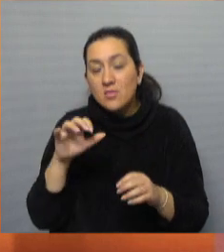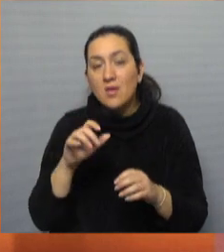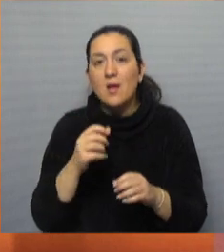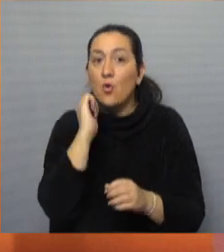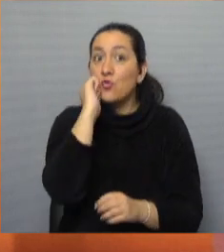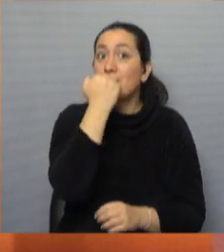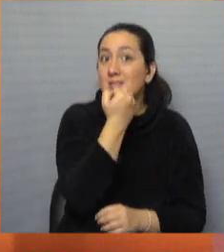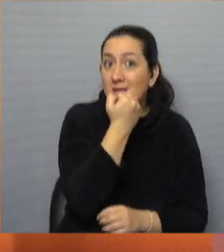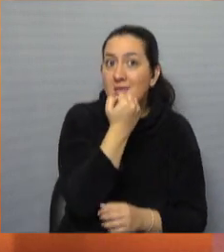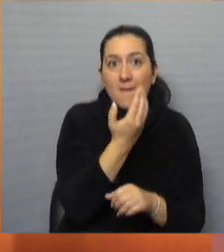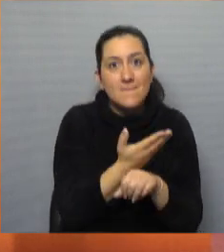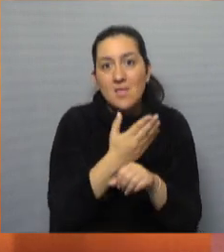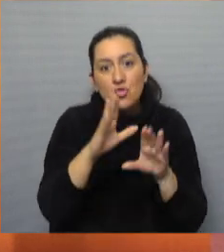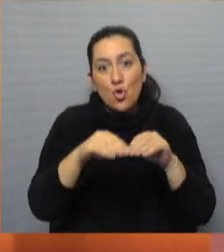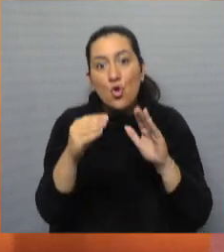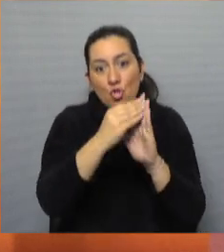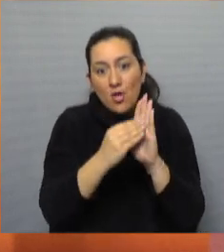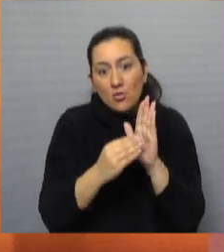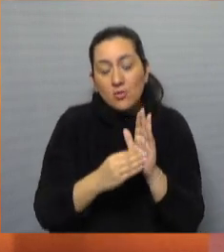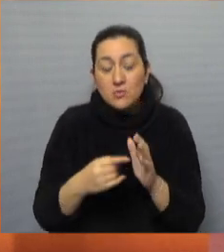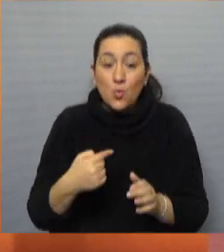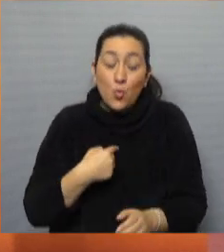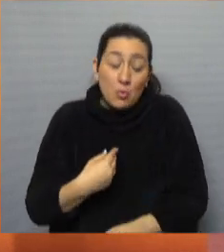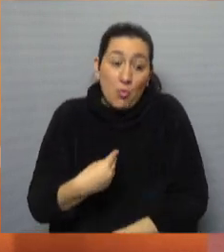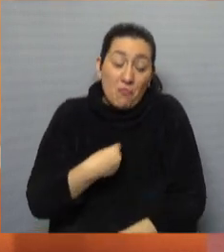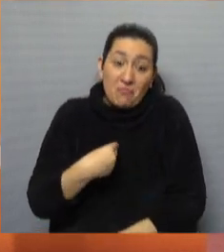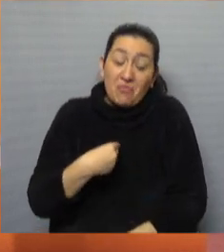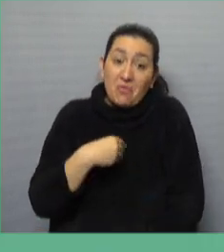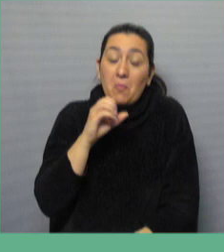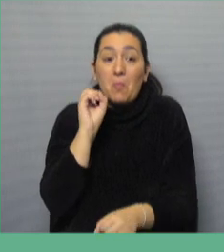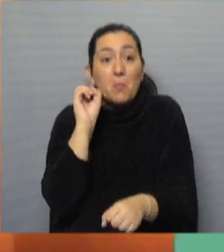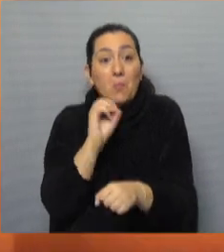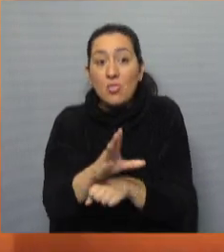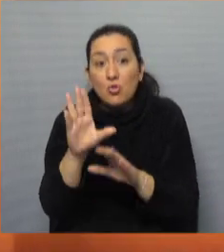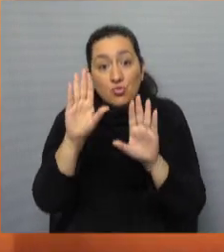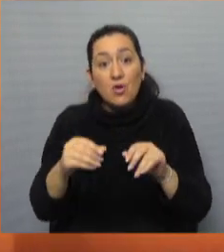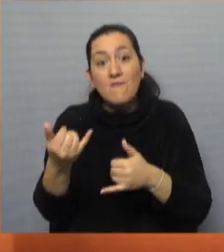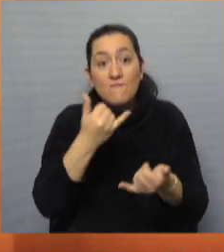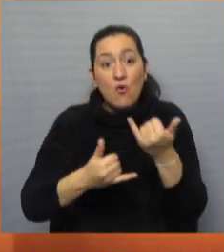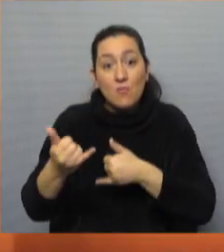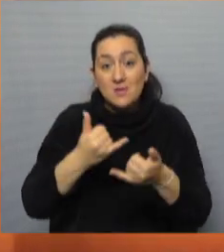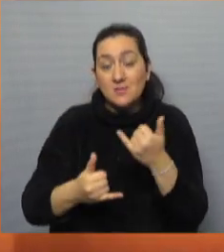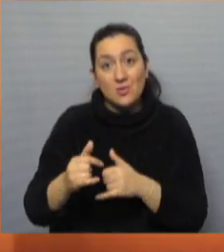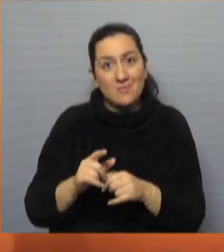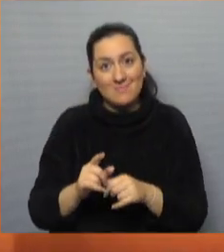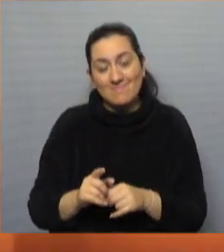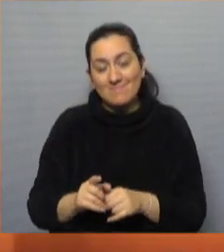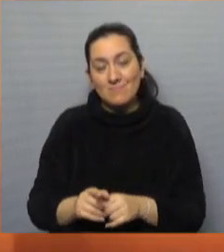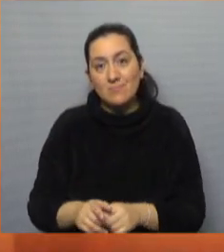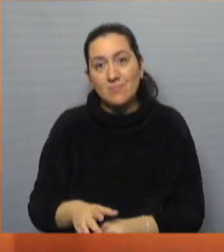que esté bueno uno esté enviando esos datos a los potenciales atacantes